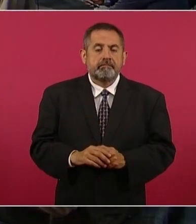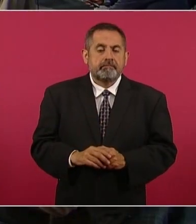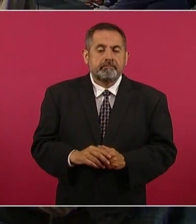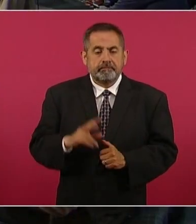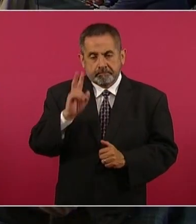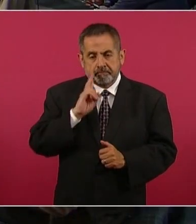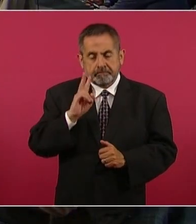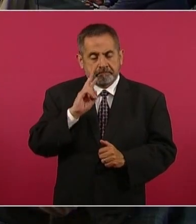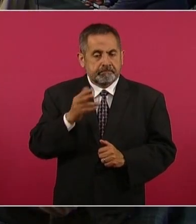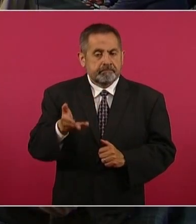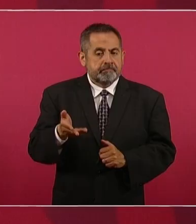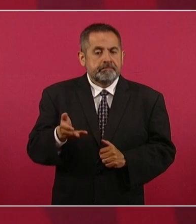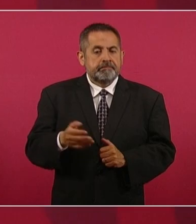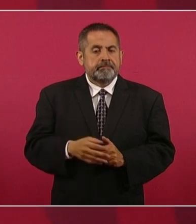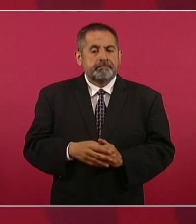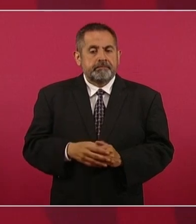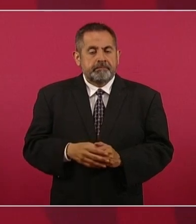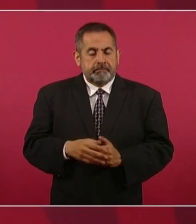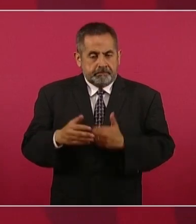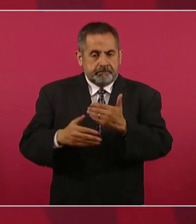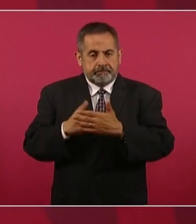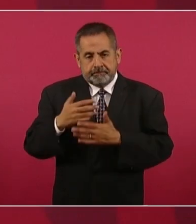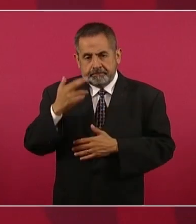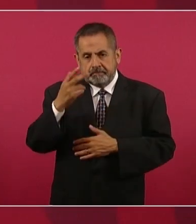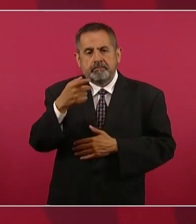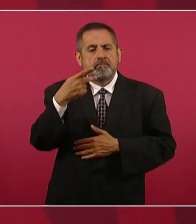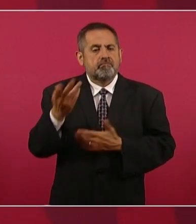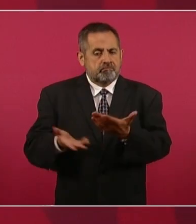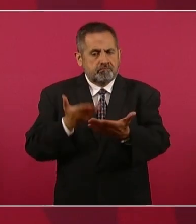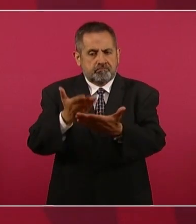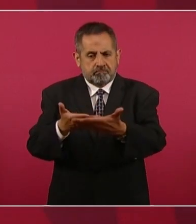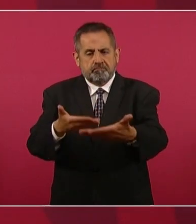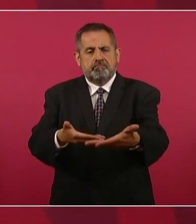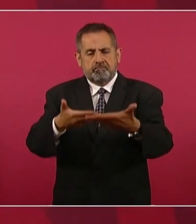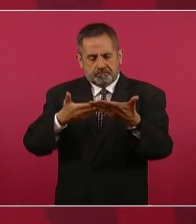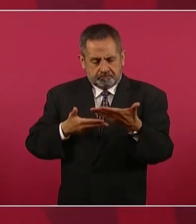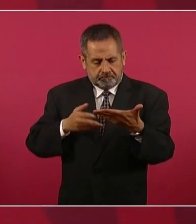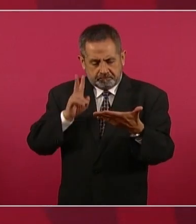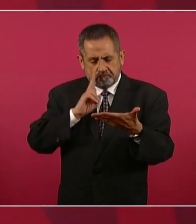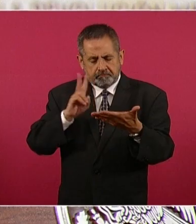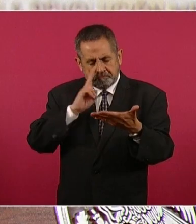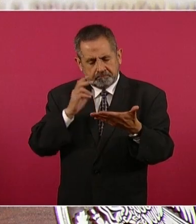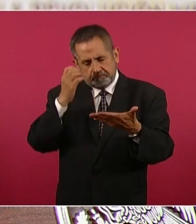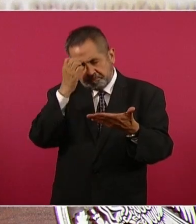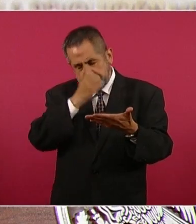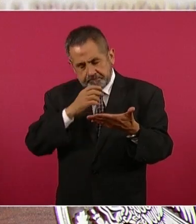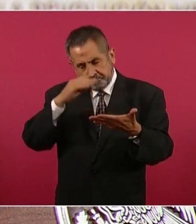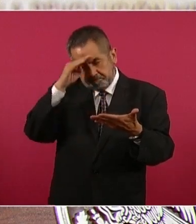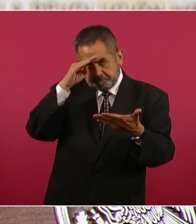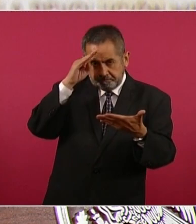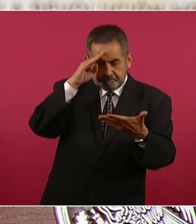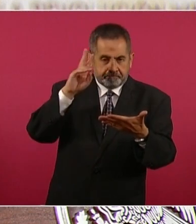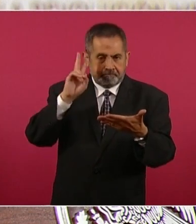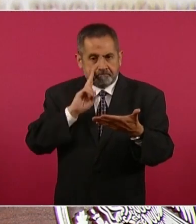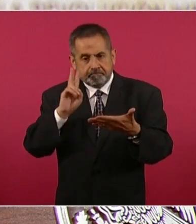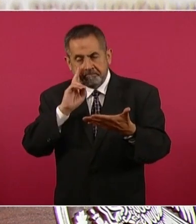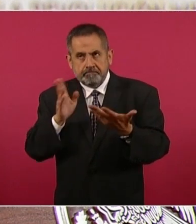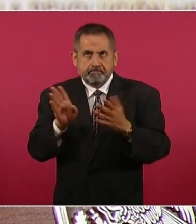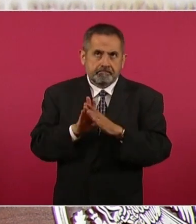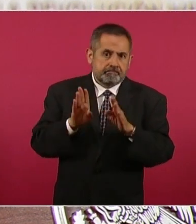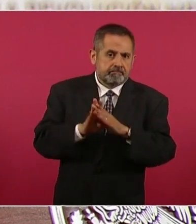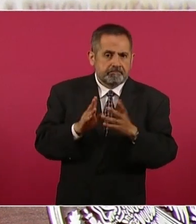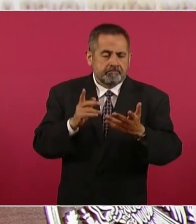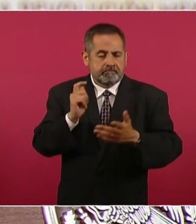vamos a revisar tu propuesta. ¿Sí? Excelente. A ver qué